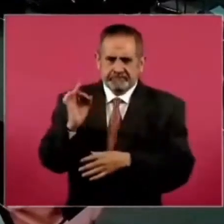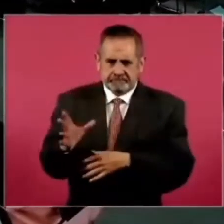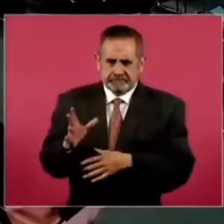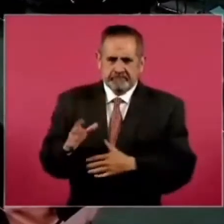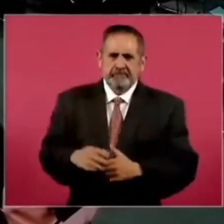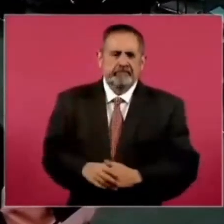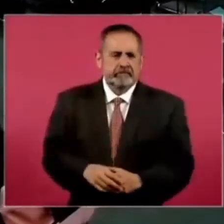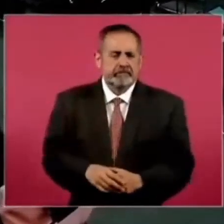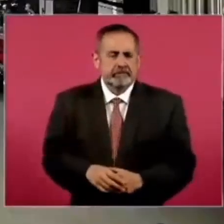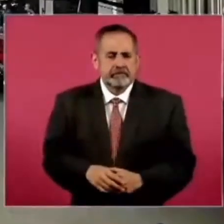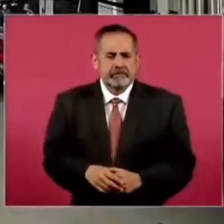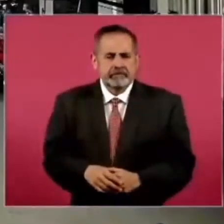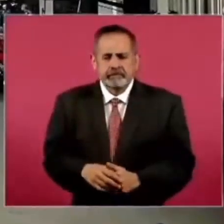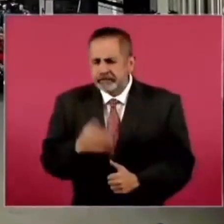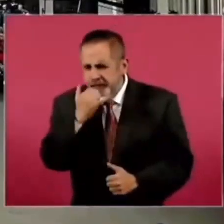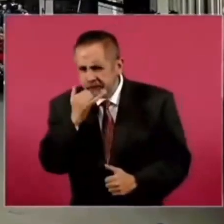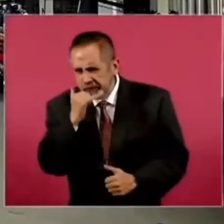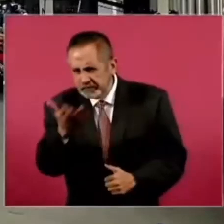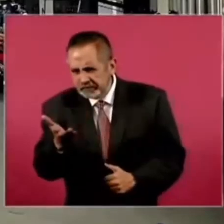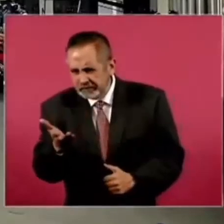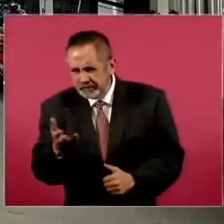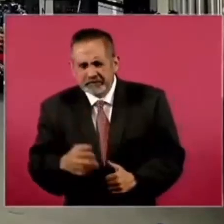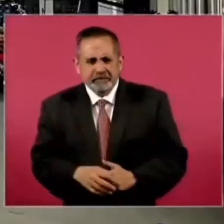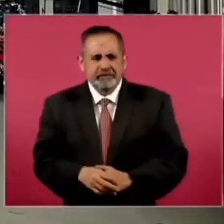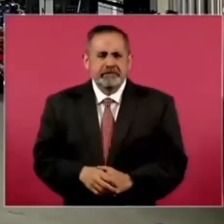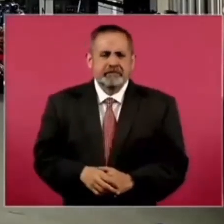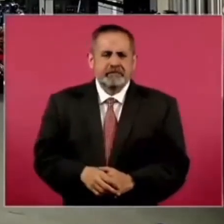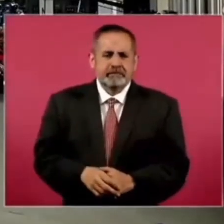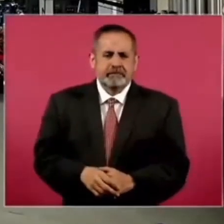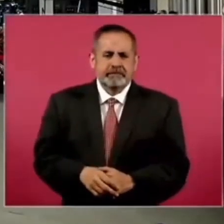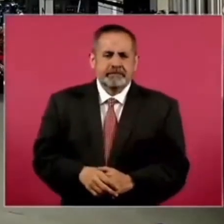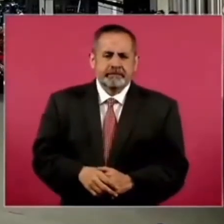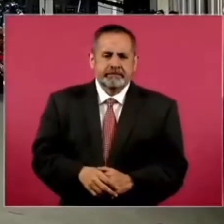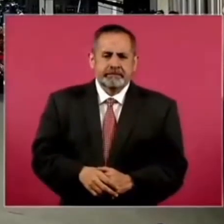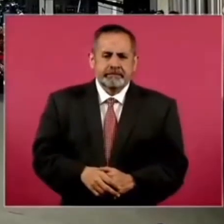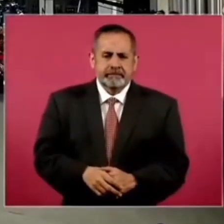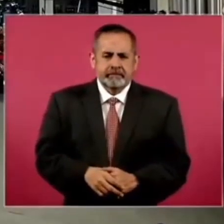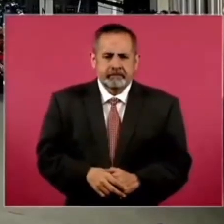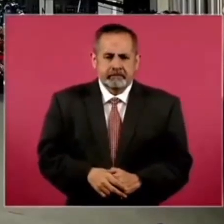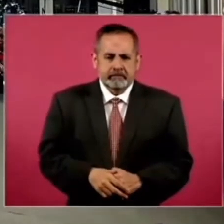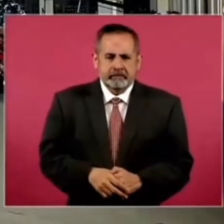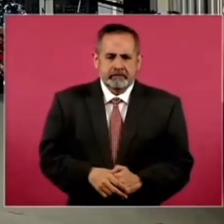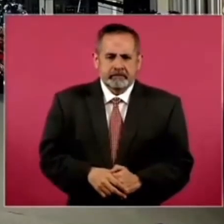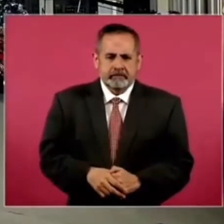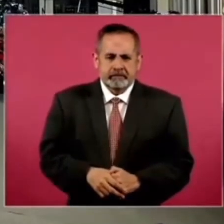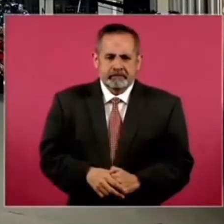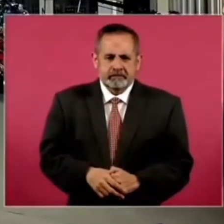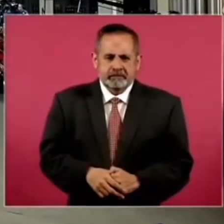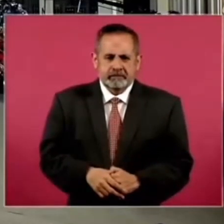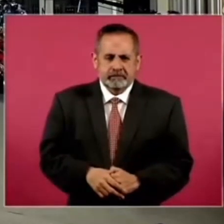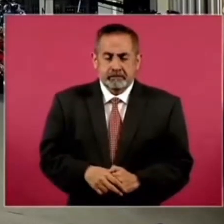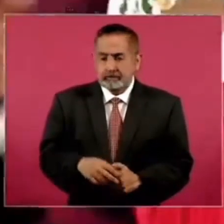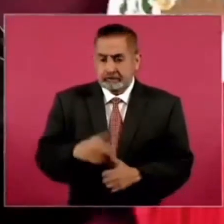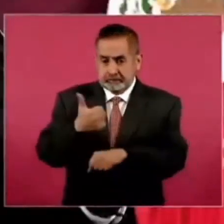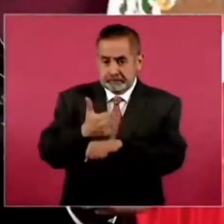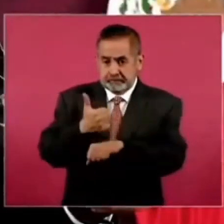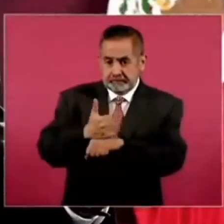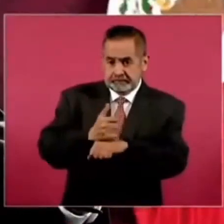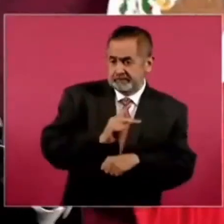niños, presidente? ¿Mande? ¿Ya tenían los niños, tendrán hoy a la salida de la escuela, tendrán sus libros ya? Lo que es primaria, todos.